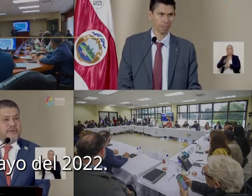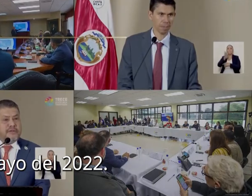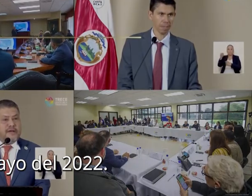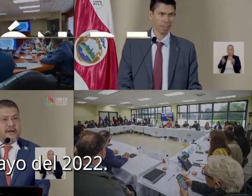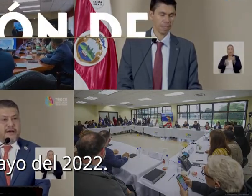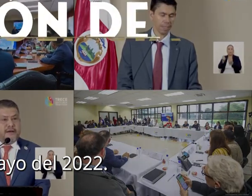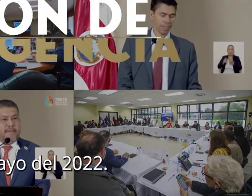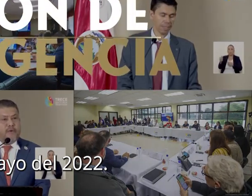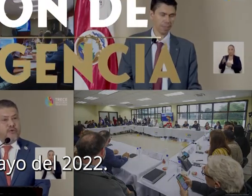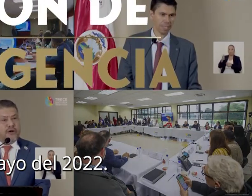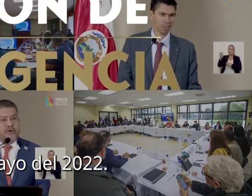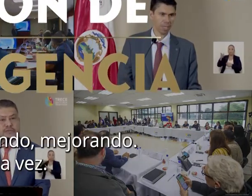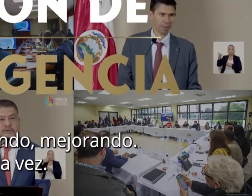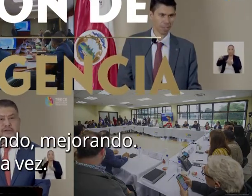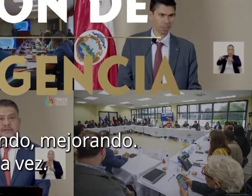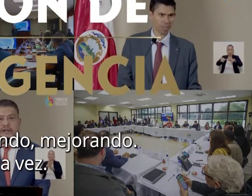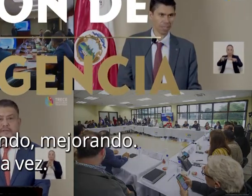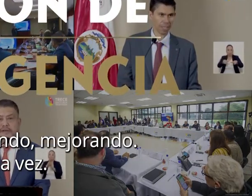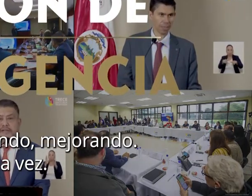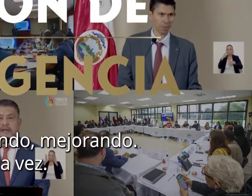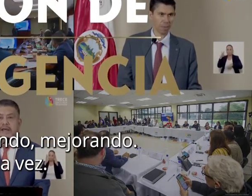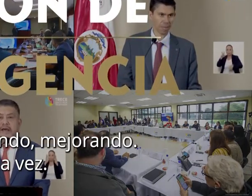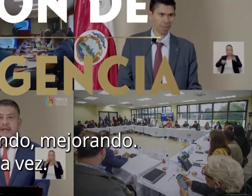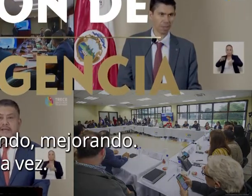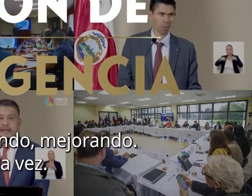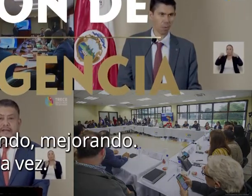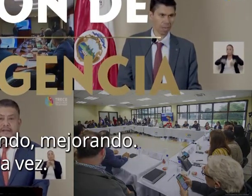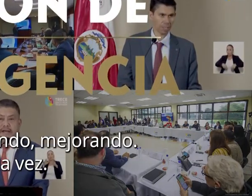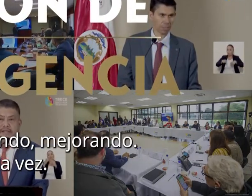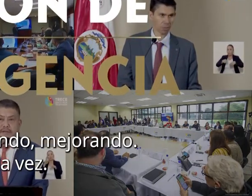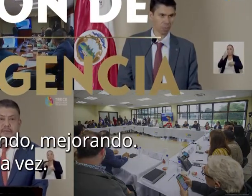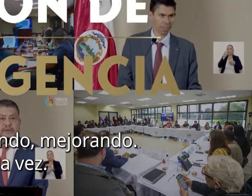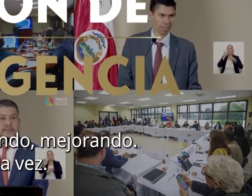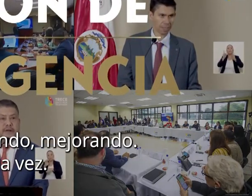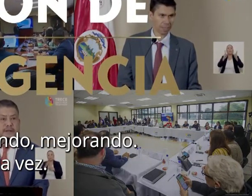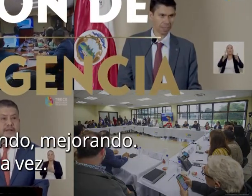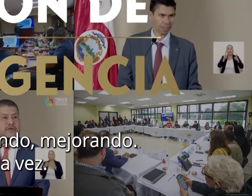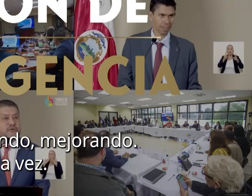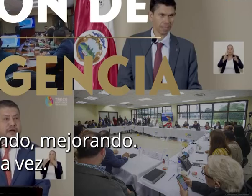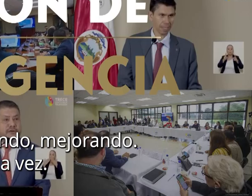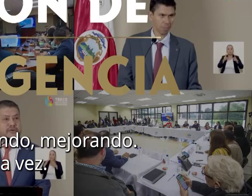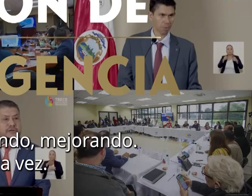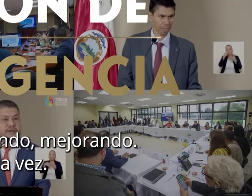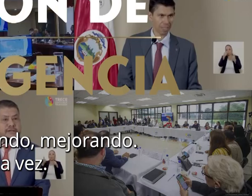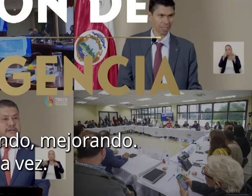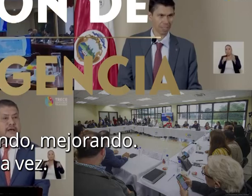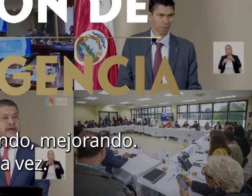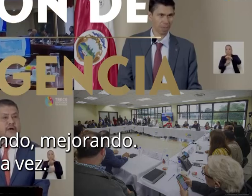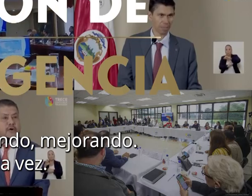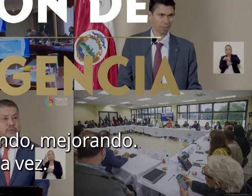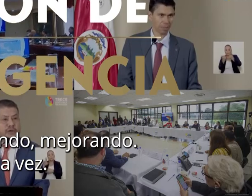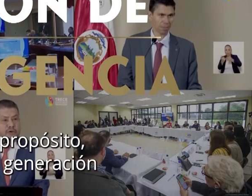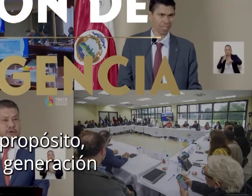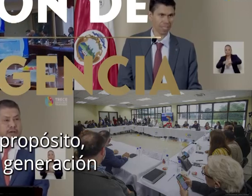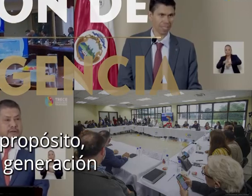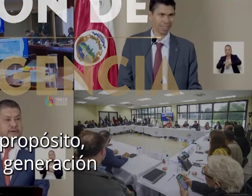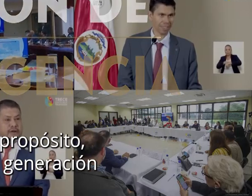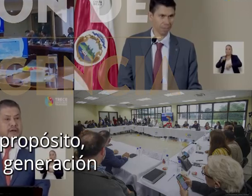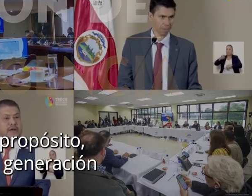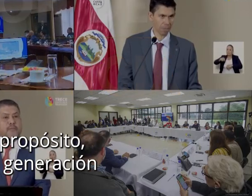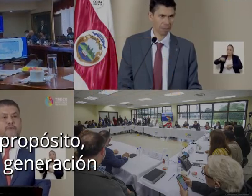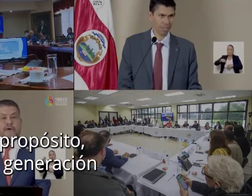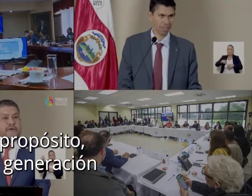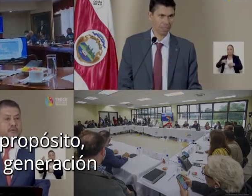mayo del 2022, trabajando, decidiendo, mejorando, un día a la vez. Con un